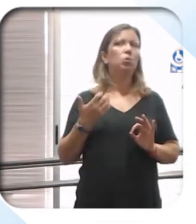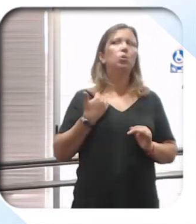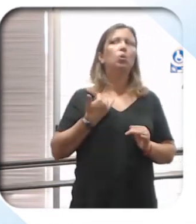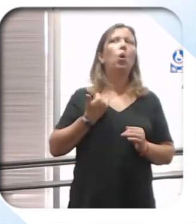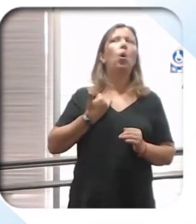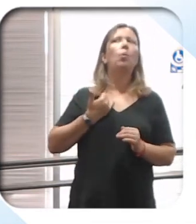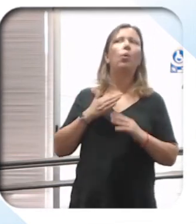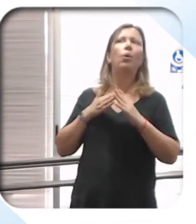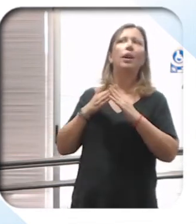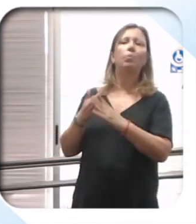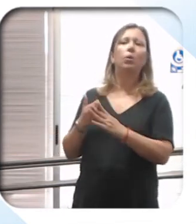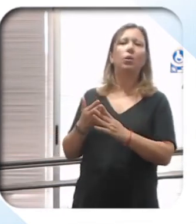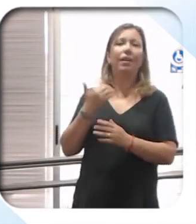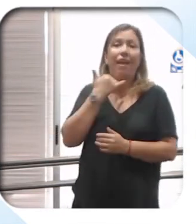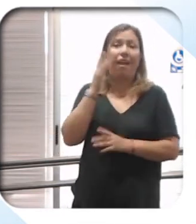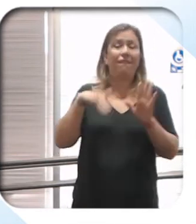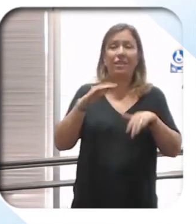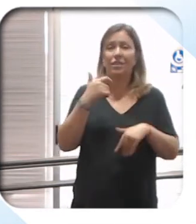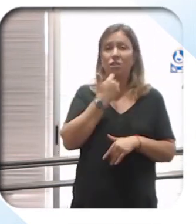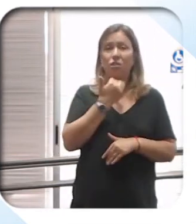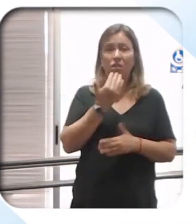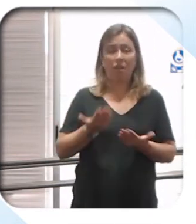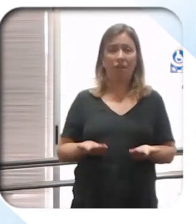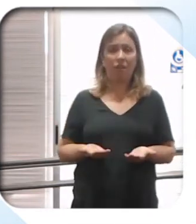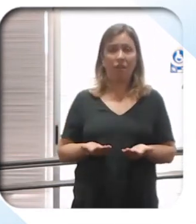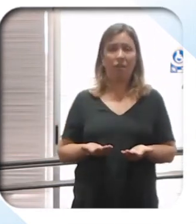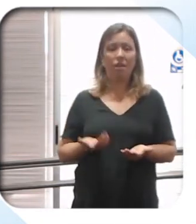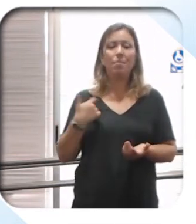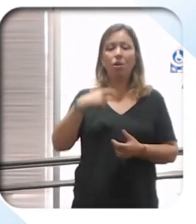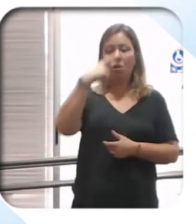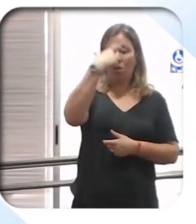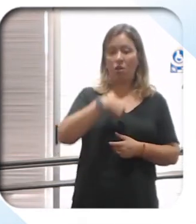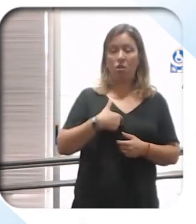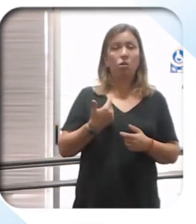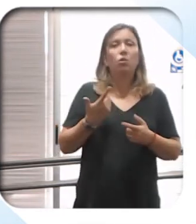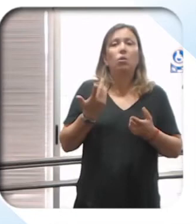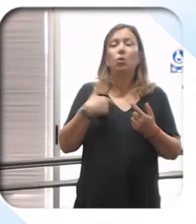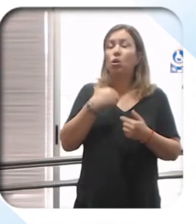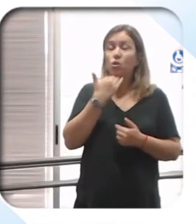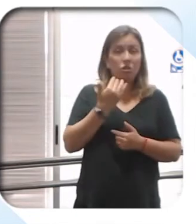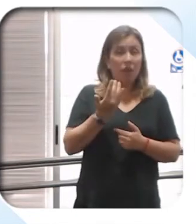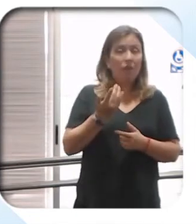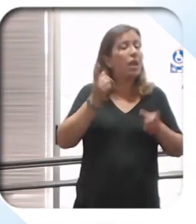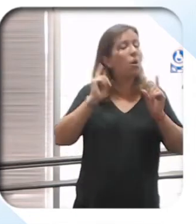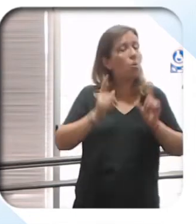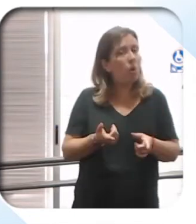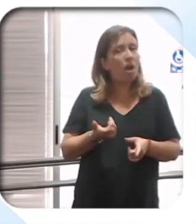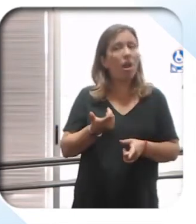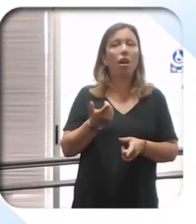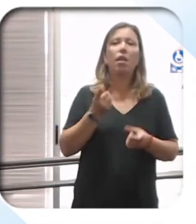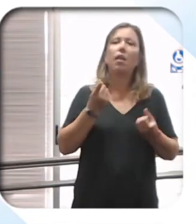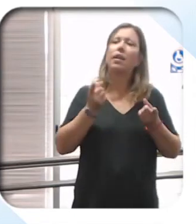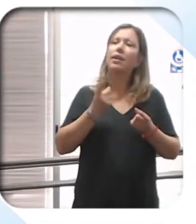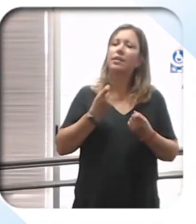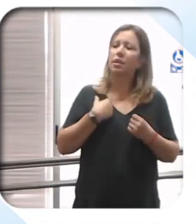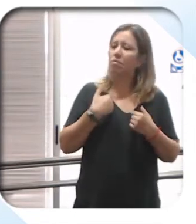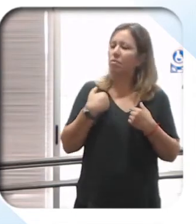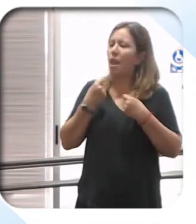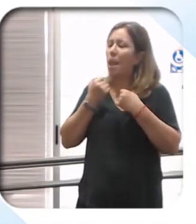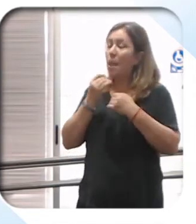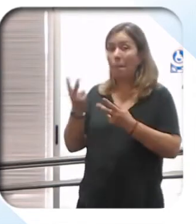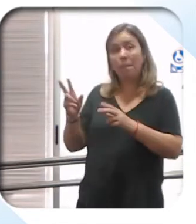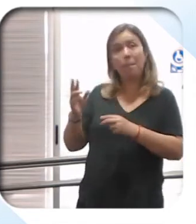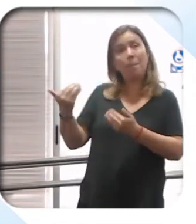tenemos herramientas, pero la actitud es la que importa, porque si no tengo herramientas debo de tener una actitud positiva frente a